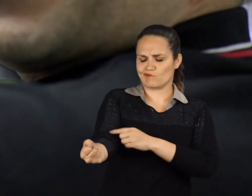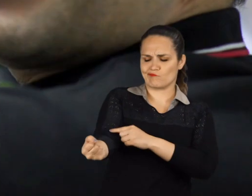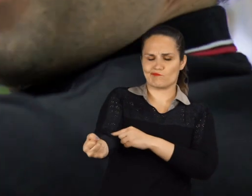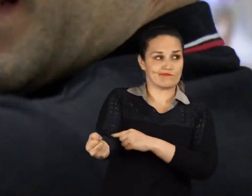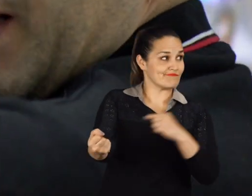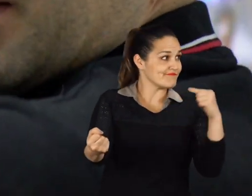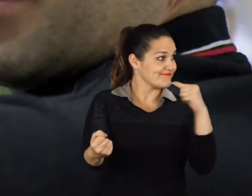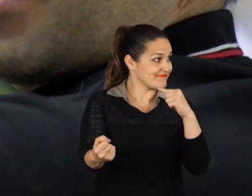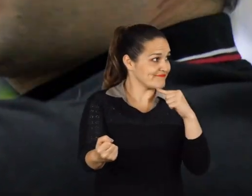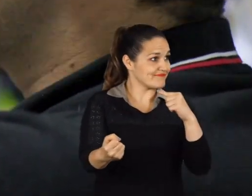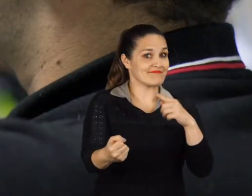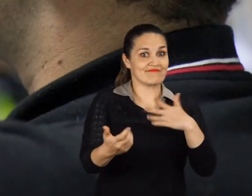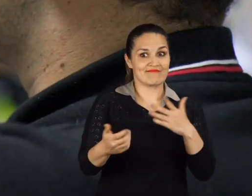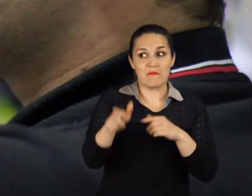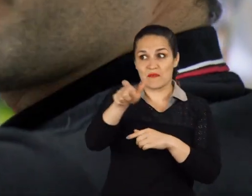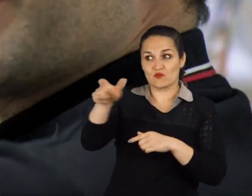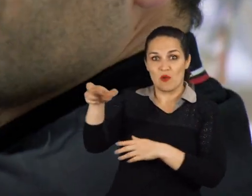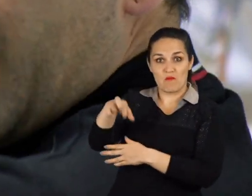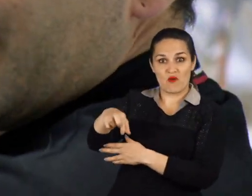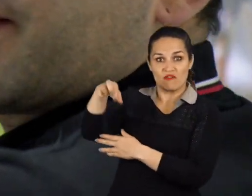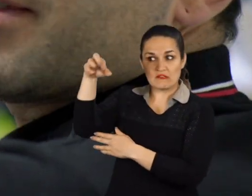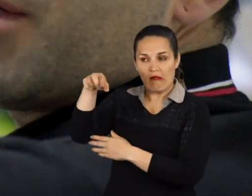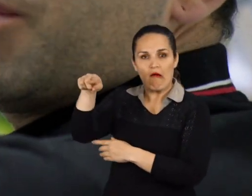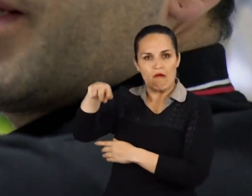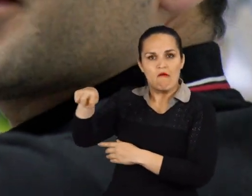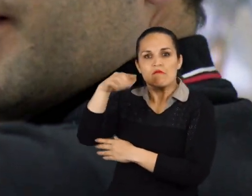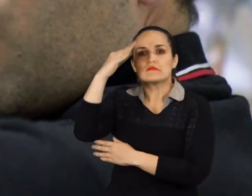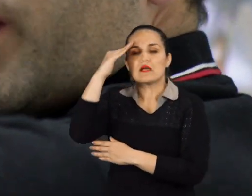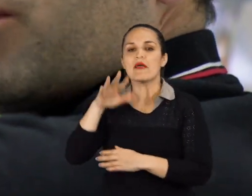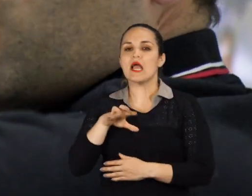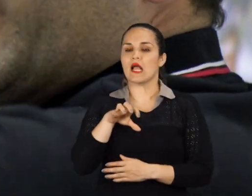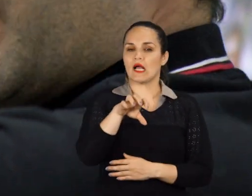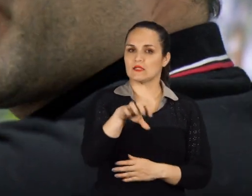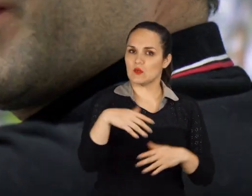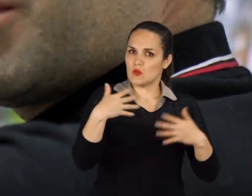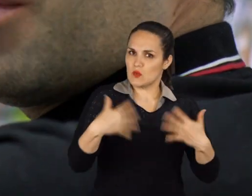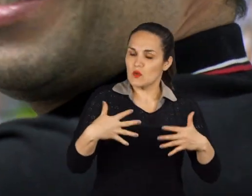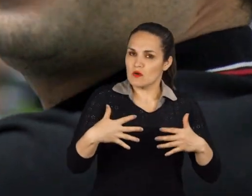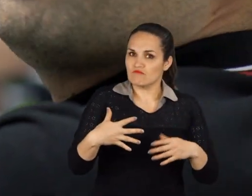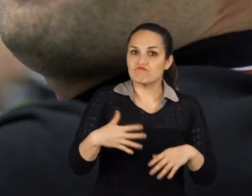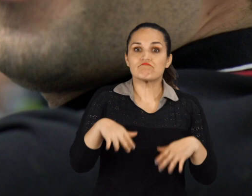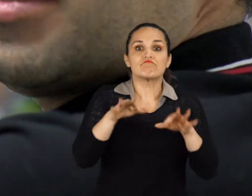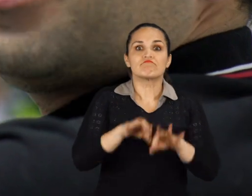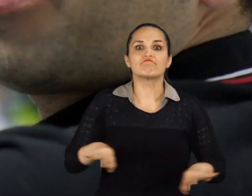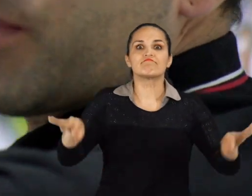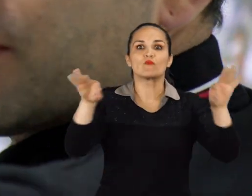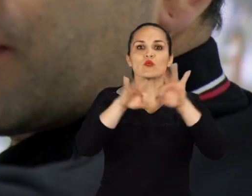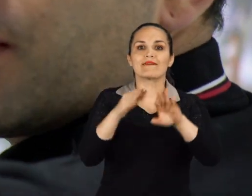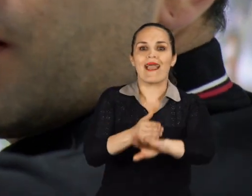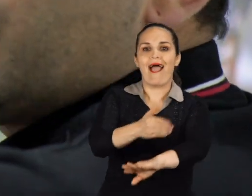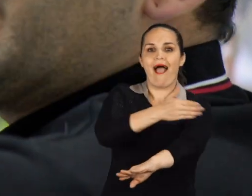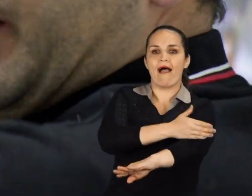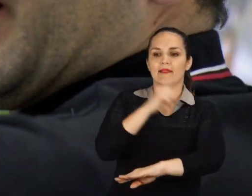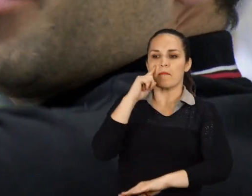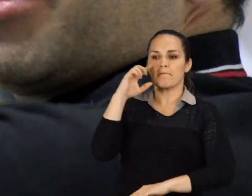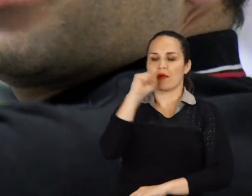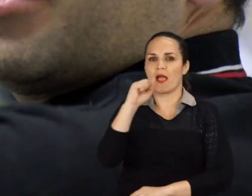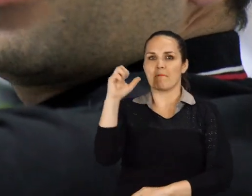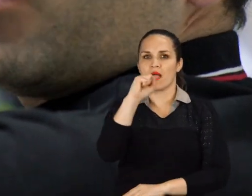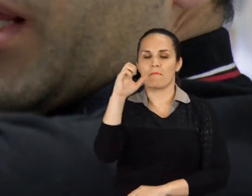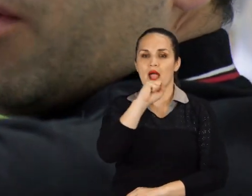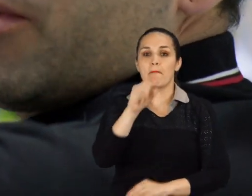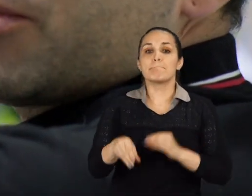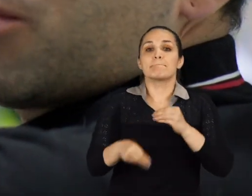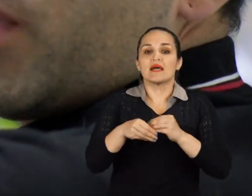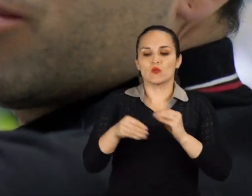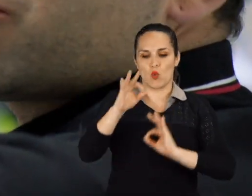Cuando abordamos el tema del cáncer, los profesionales de la salud están de acuerdo con que la prevención es lo más importante, y claramente